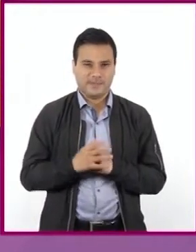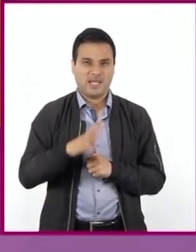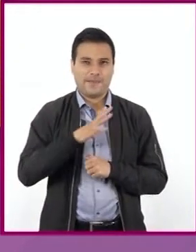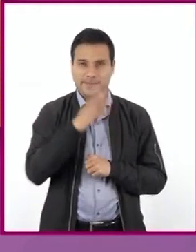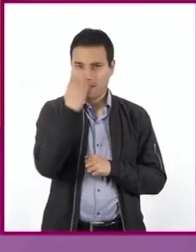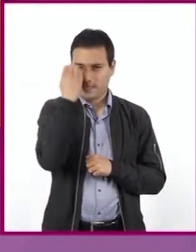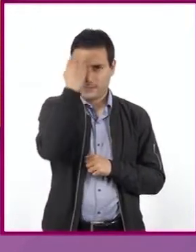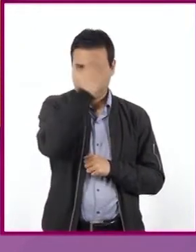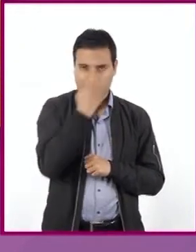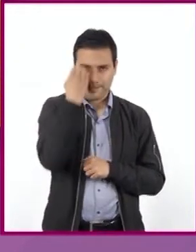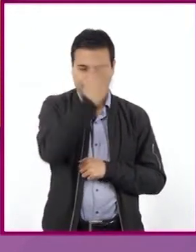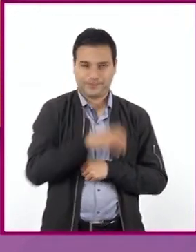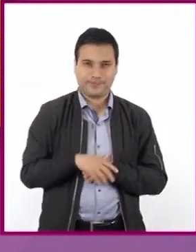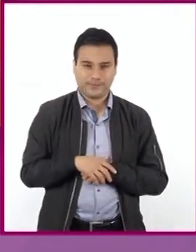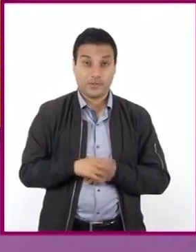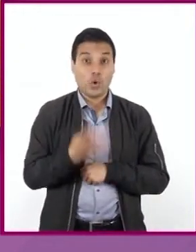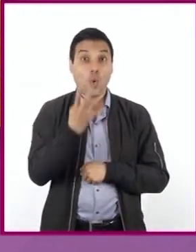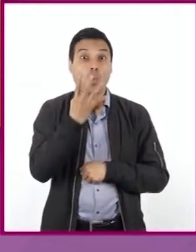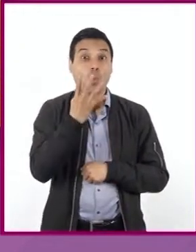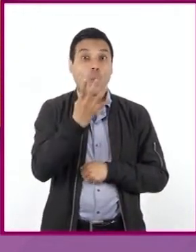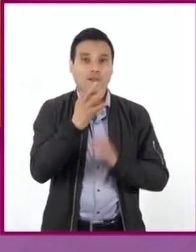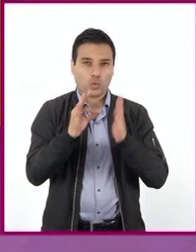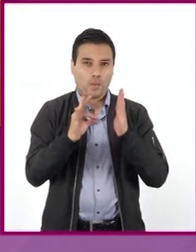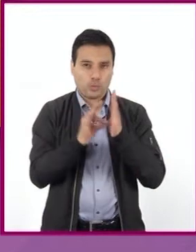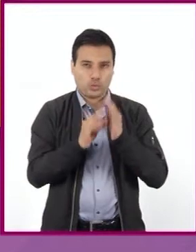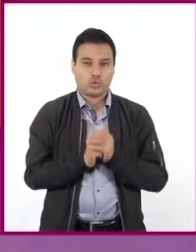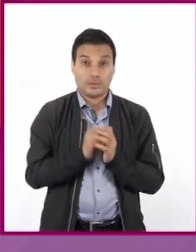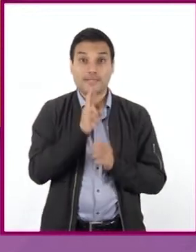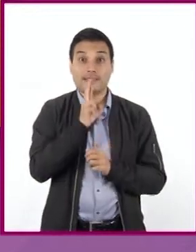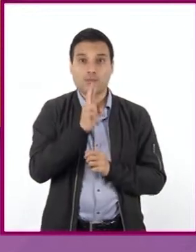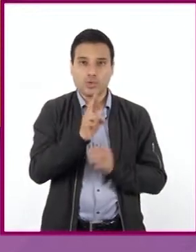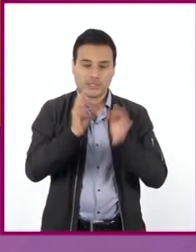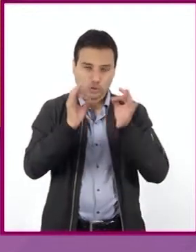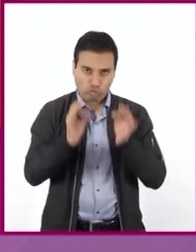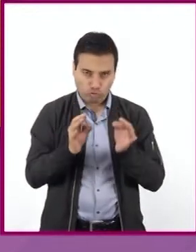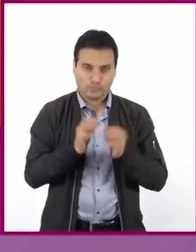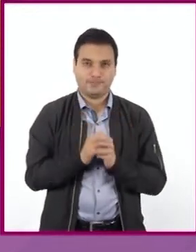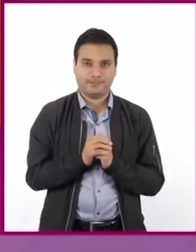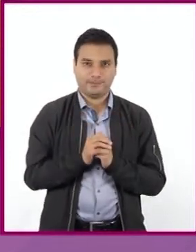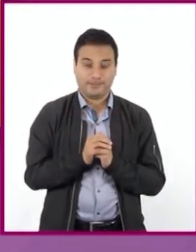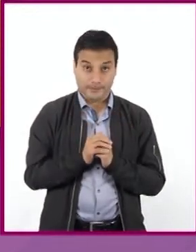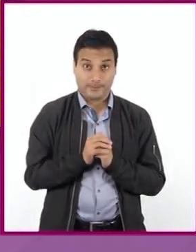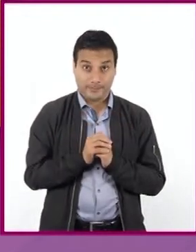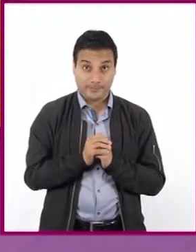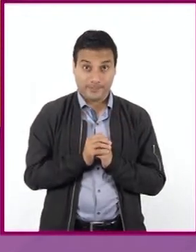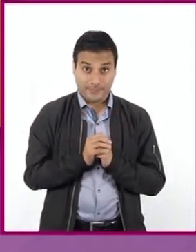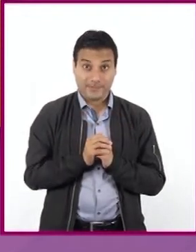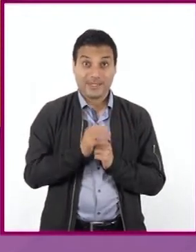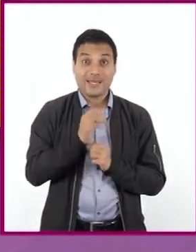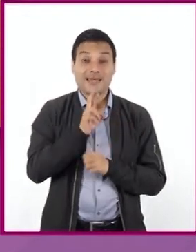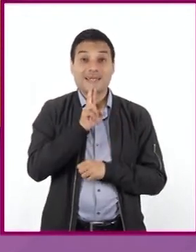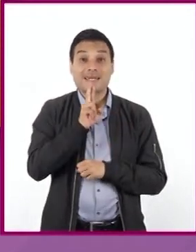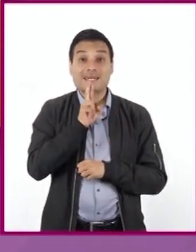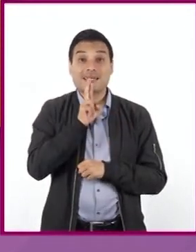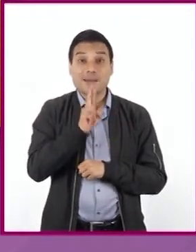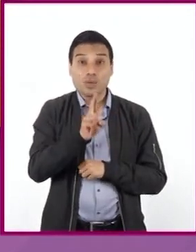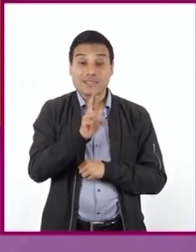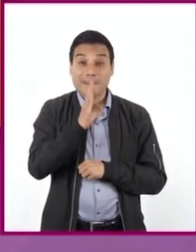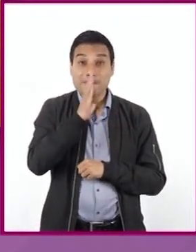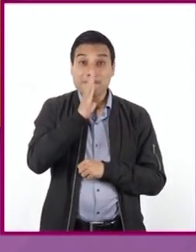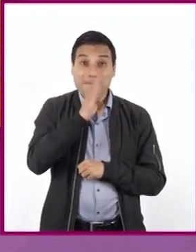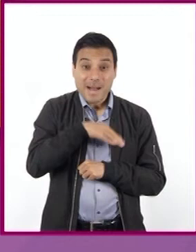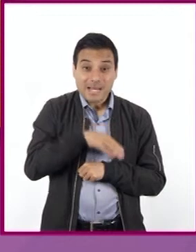se califica con 4 puntos por cada respuesta correcta y se resta 1 punto por cada respuesta